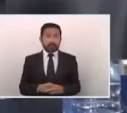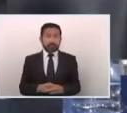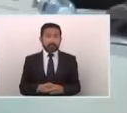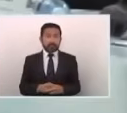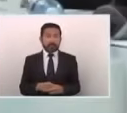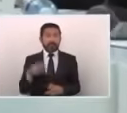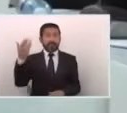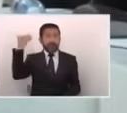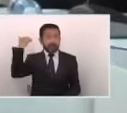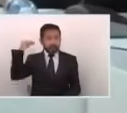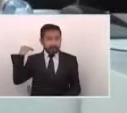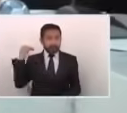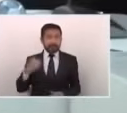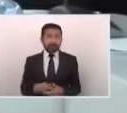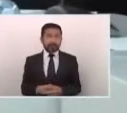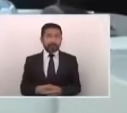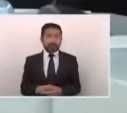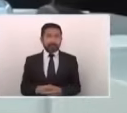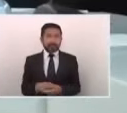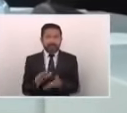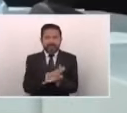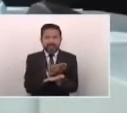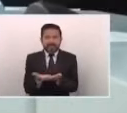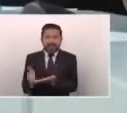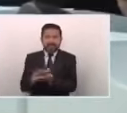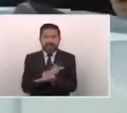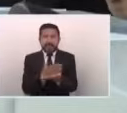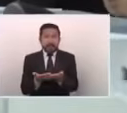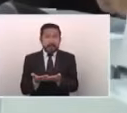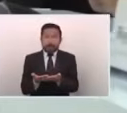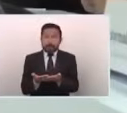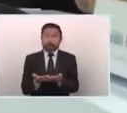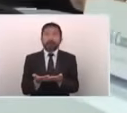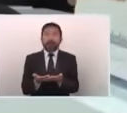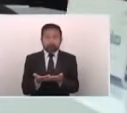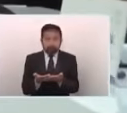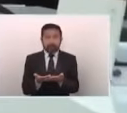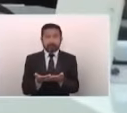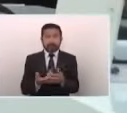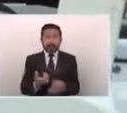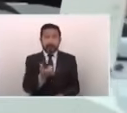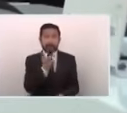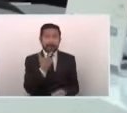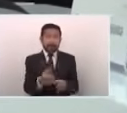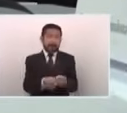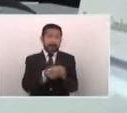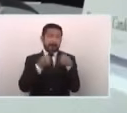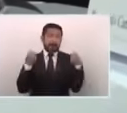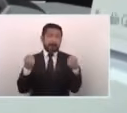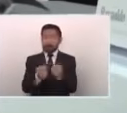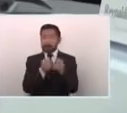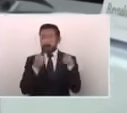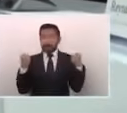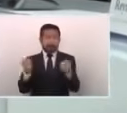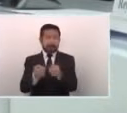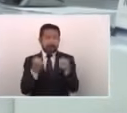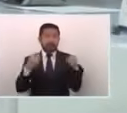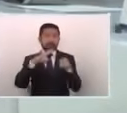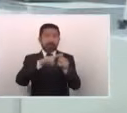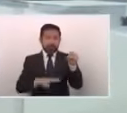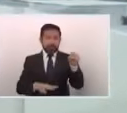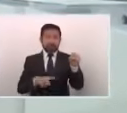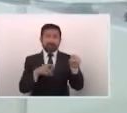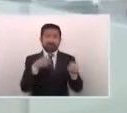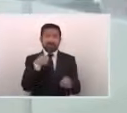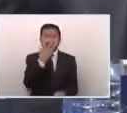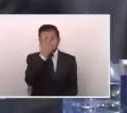en ese momento se repartieran literalmente millones de dólares y sin ninguna